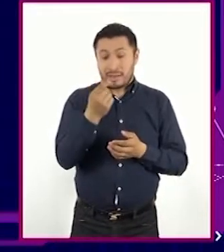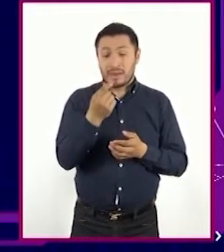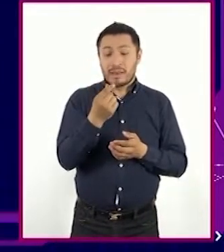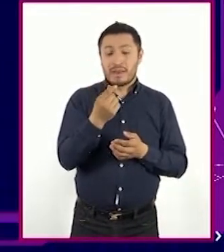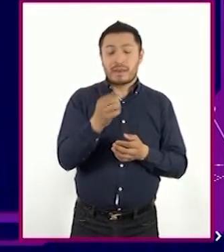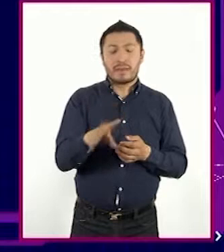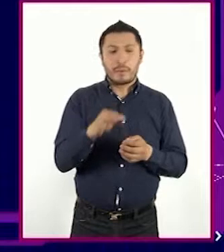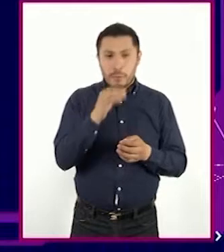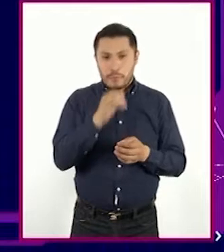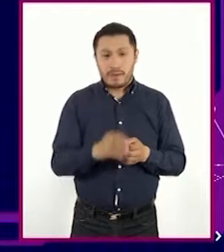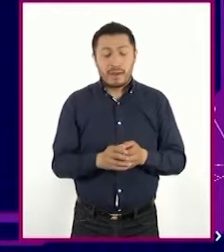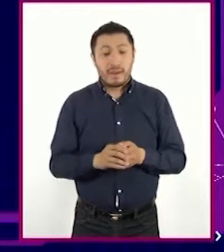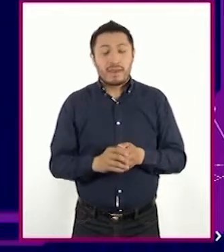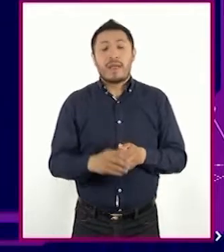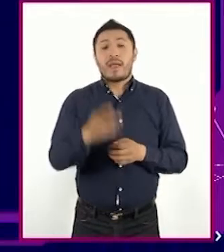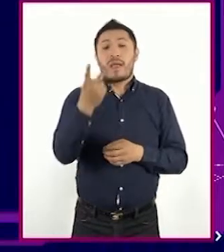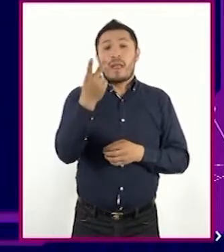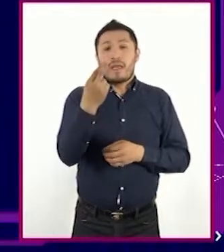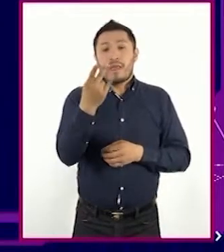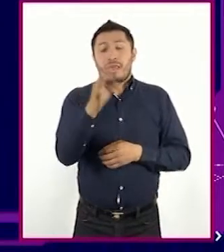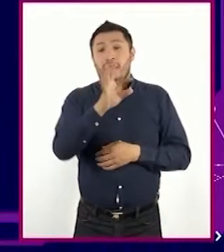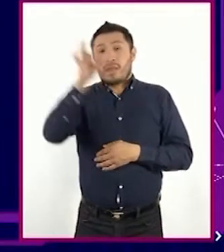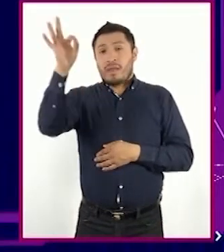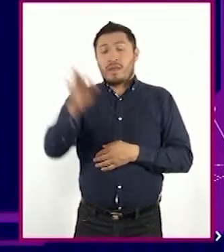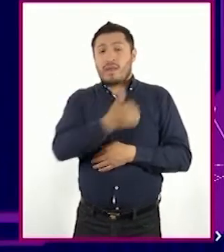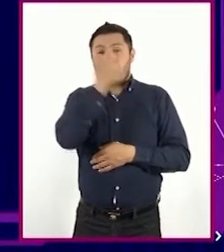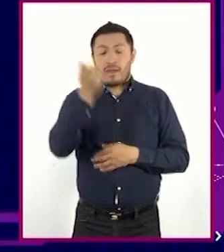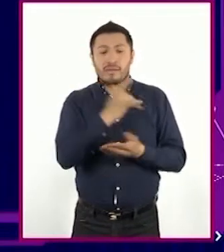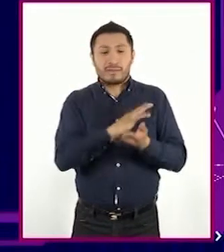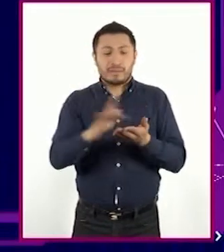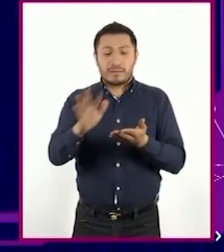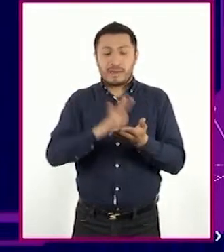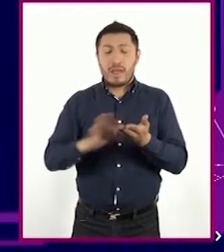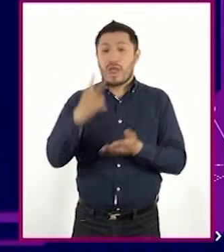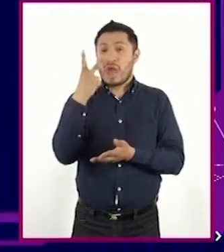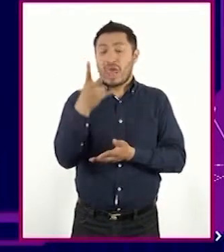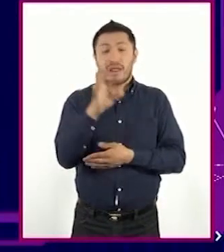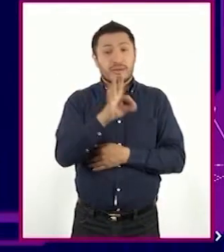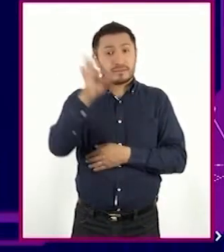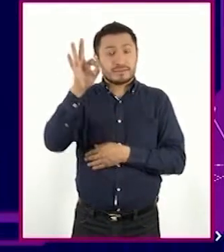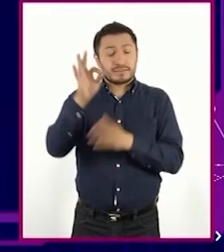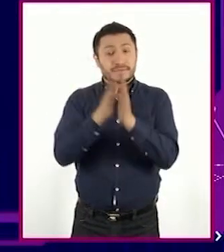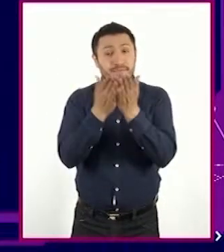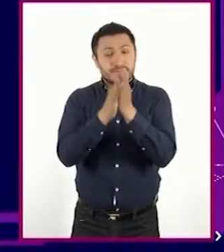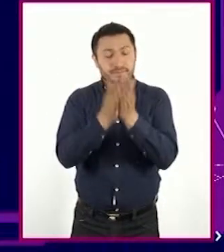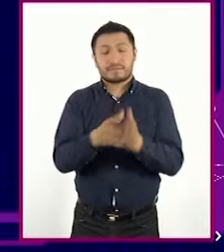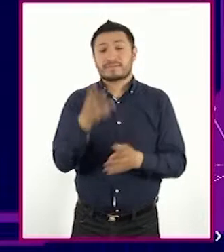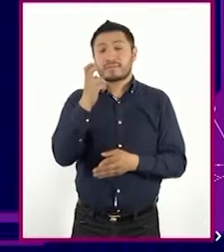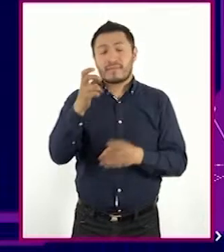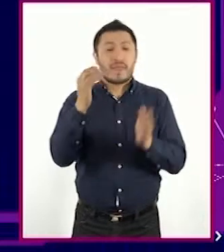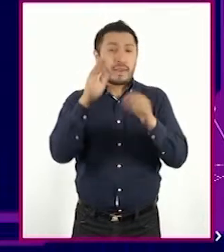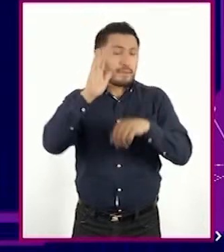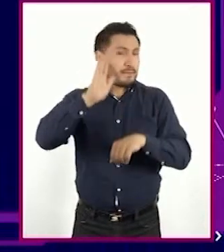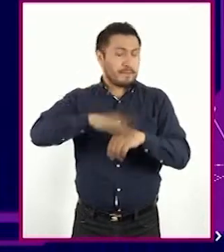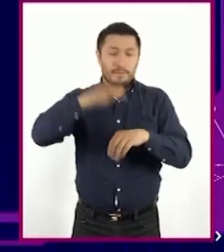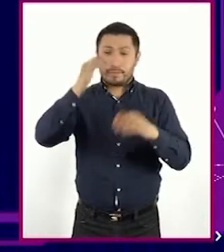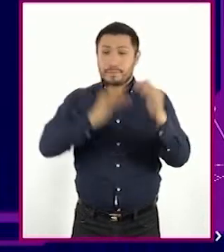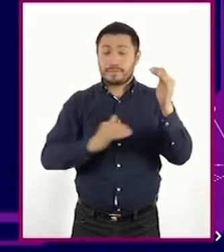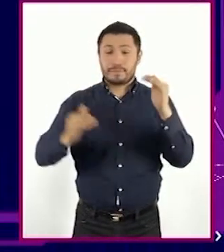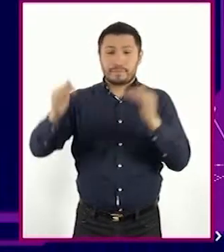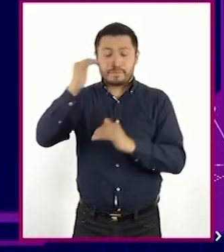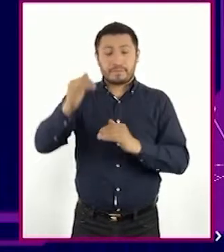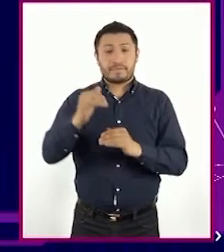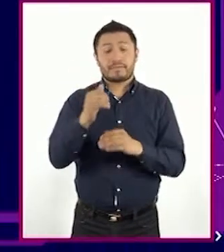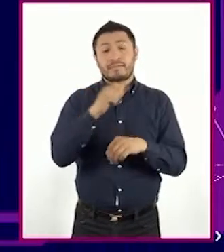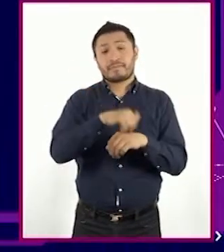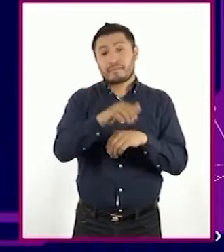y alumnos, es decir, el 25%, ha leído 2 libros, que es el porcentaje más alto. El menor número